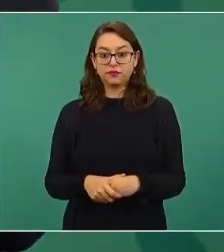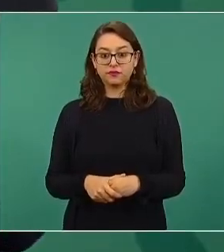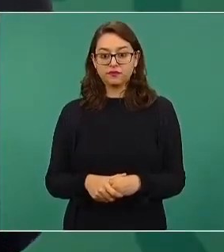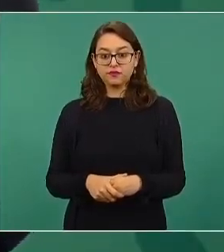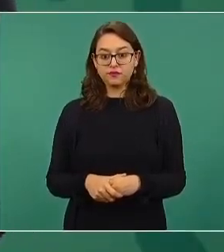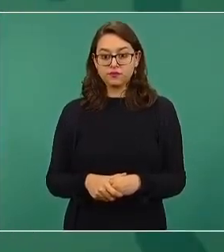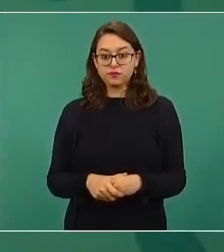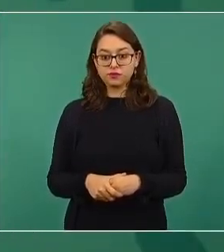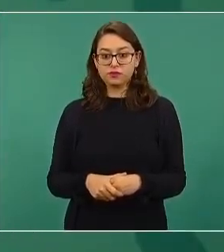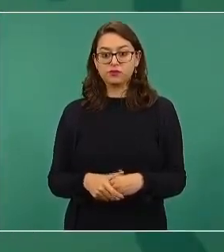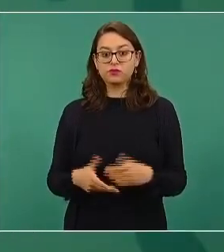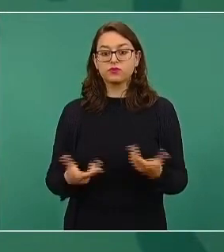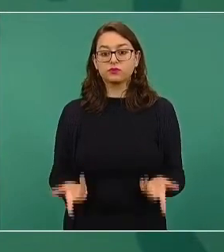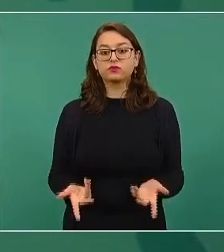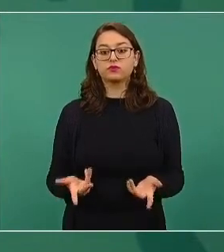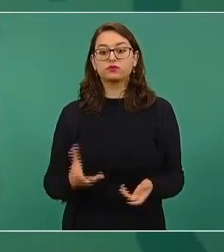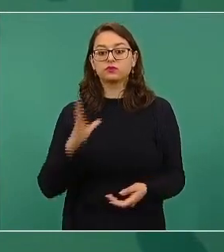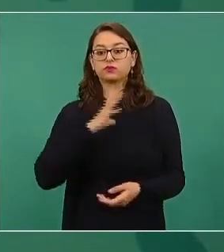una política exterior